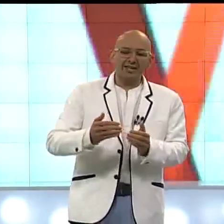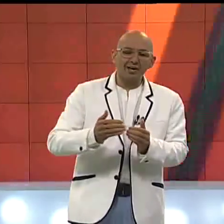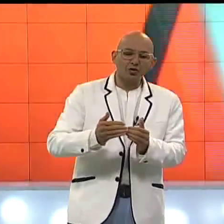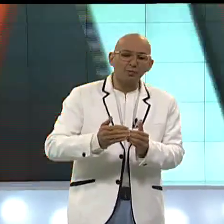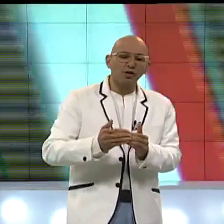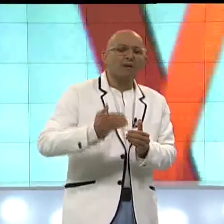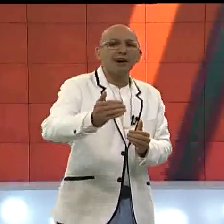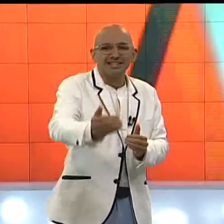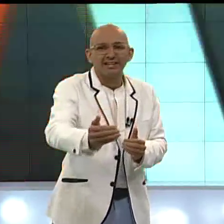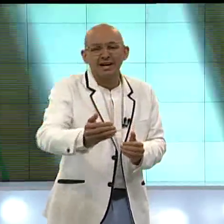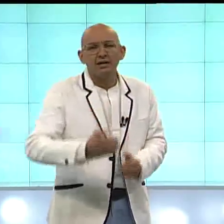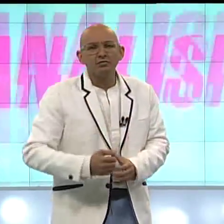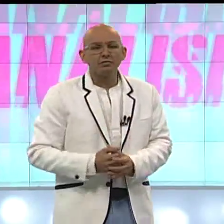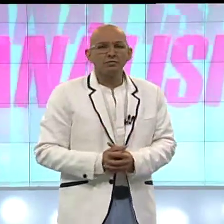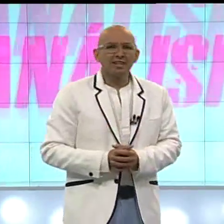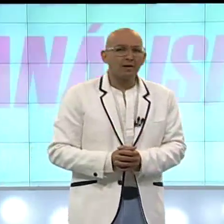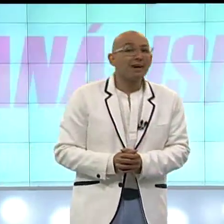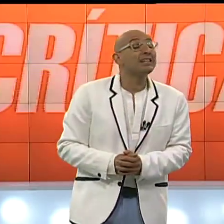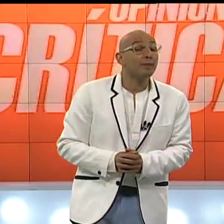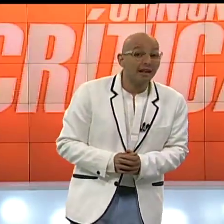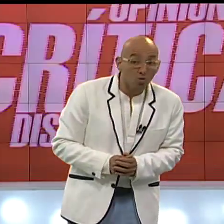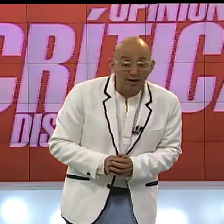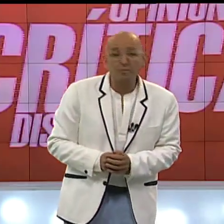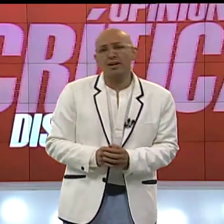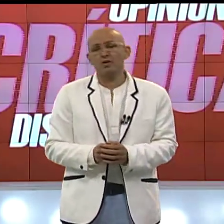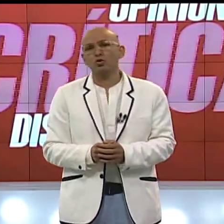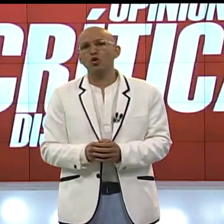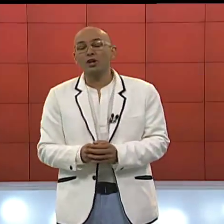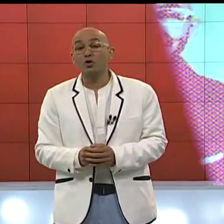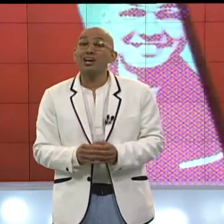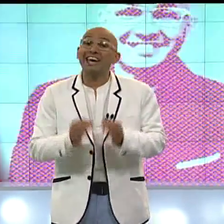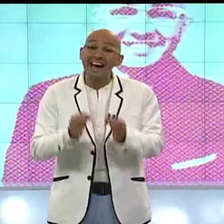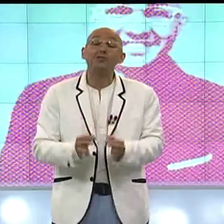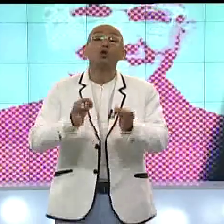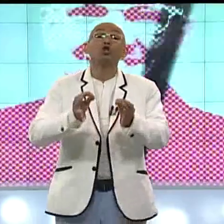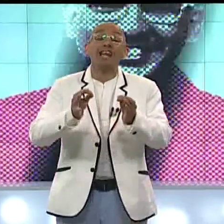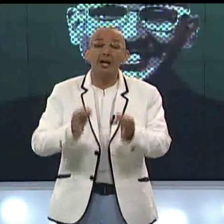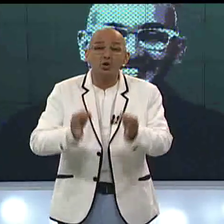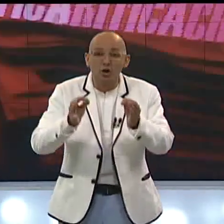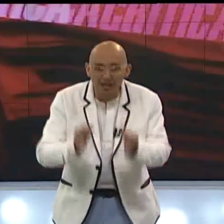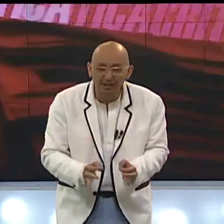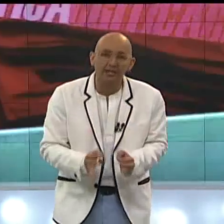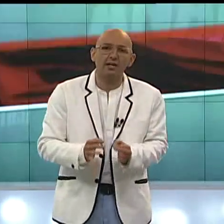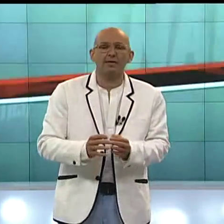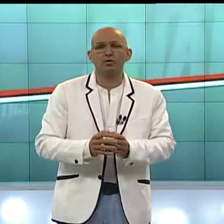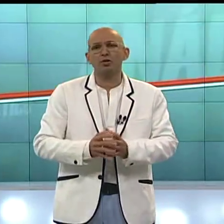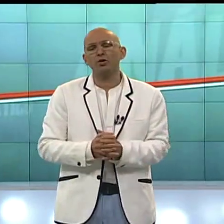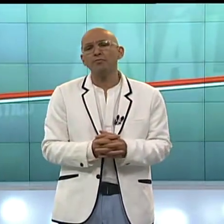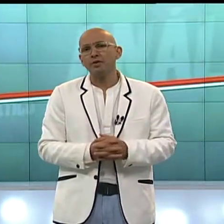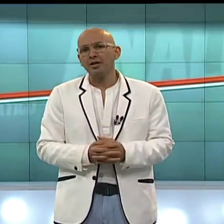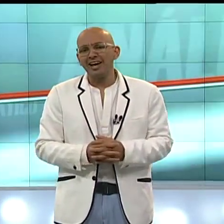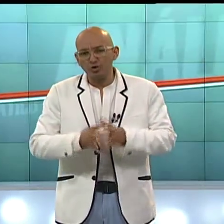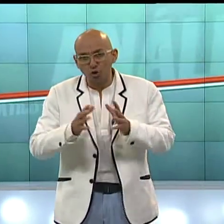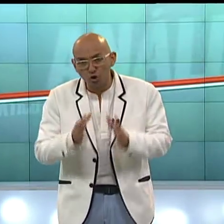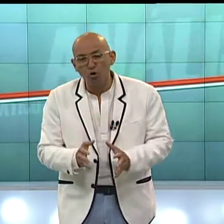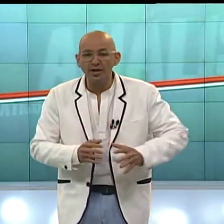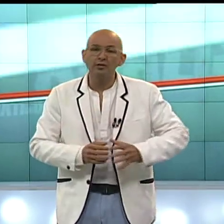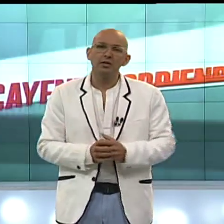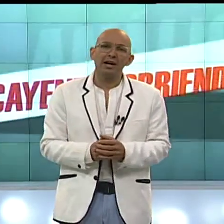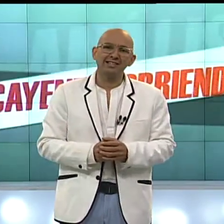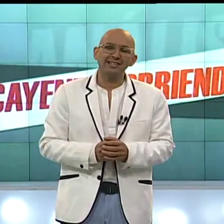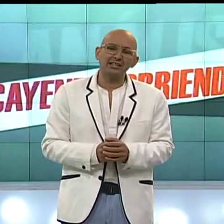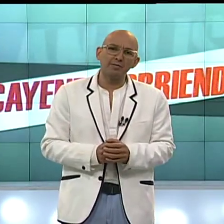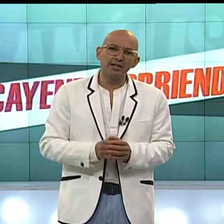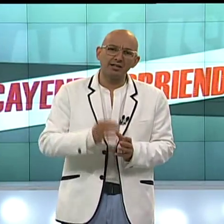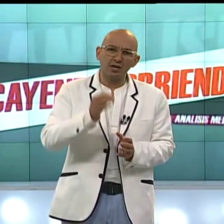pensamos que ya no se podía ir más allá de las mal llamadas guarimbas, que no son otra cosa que actos terroristas que mantuvieron en